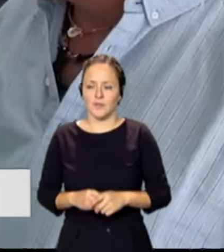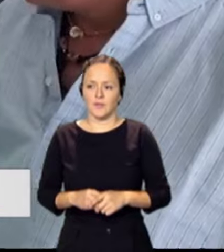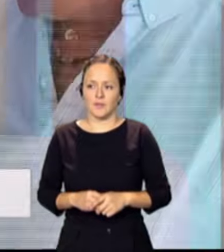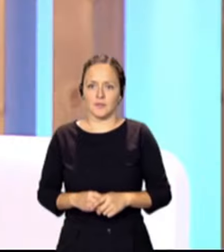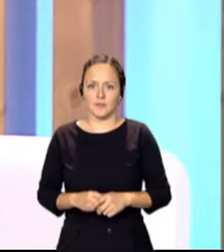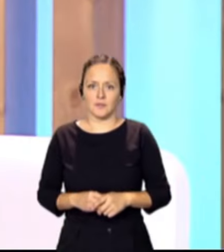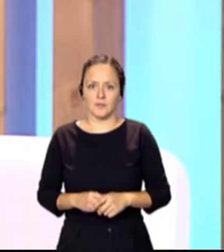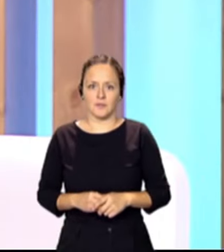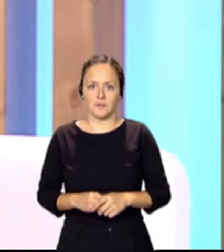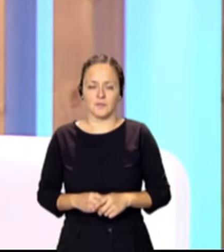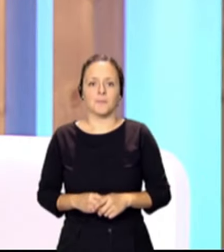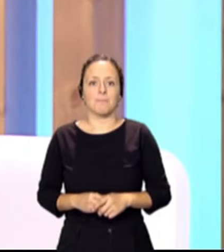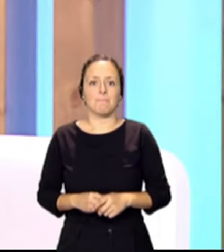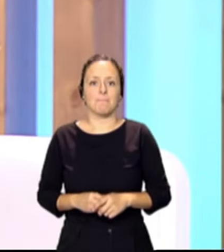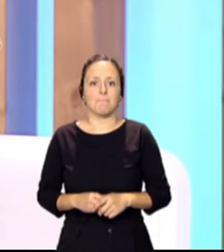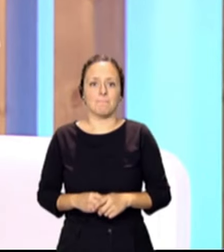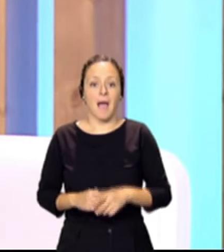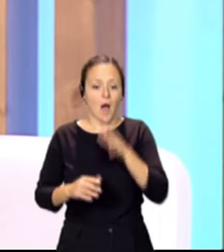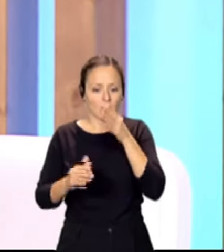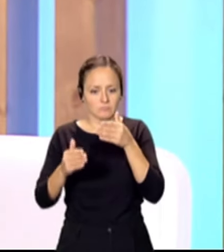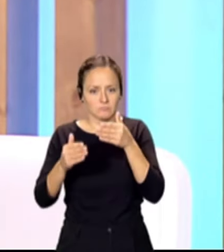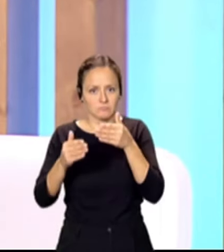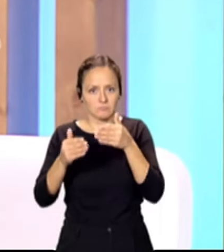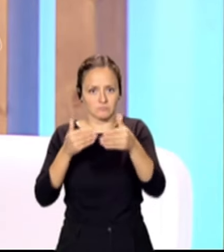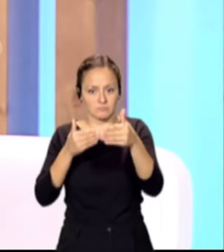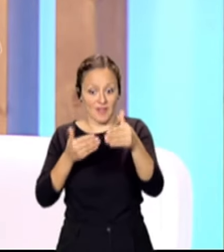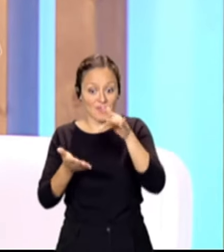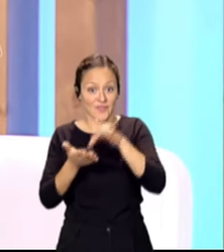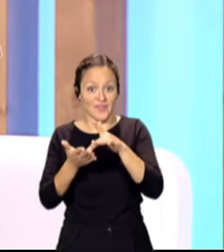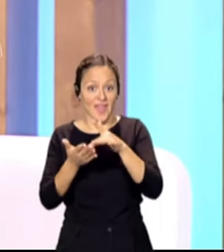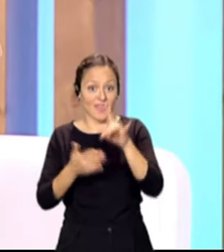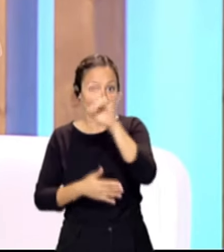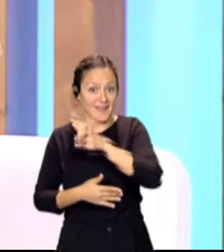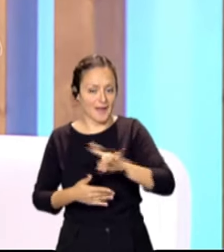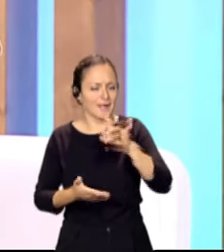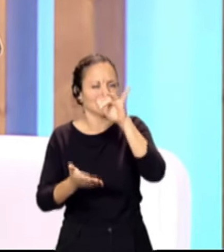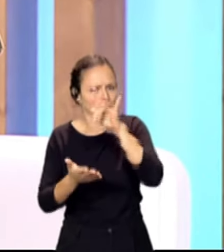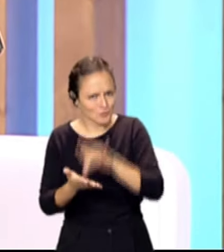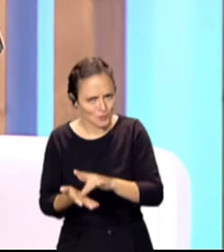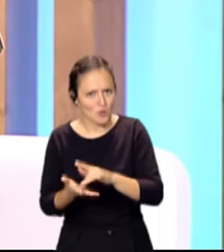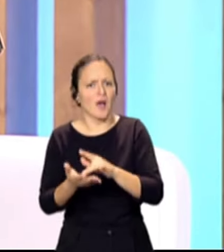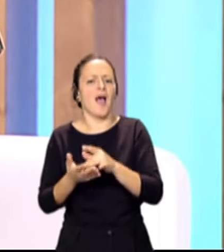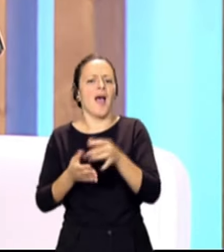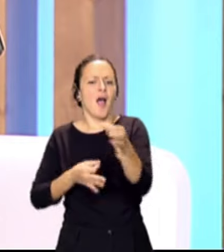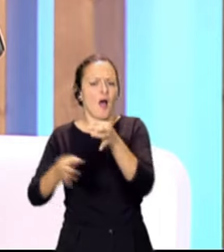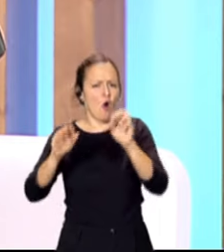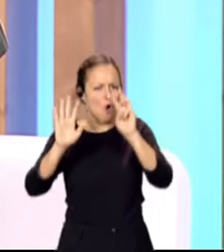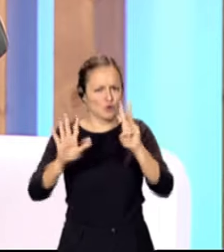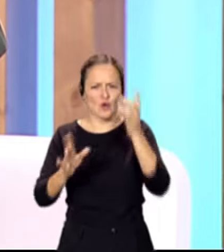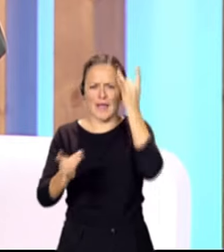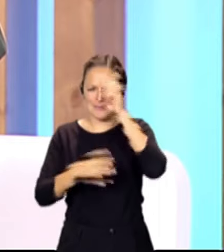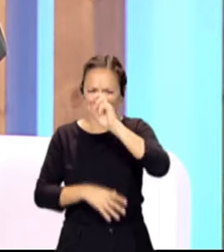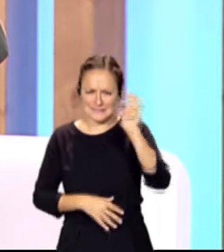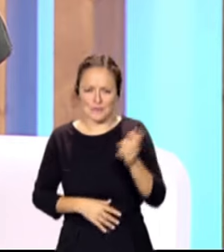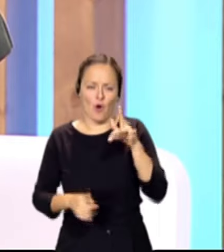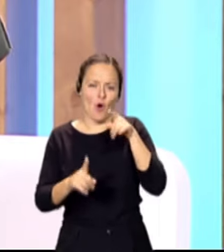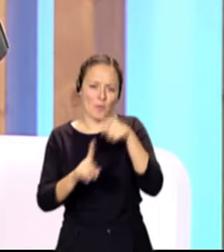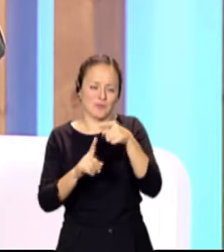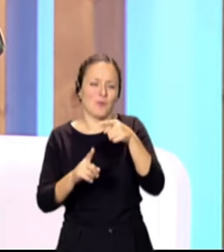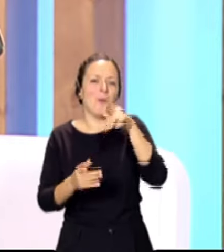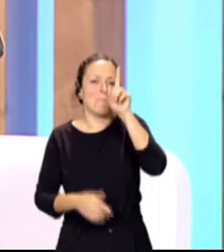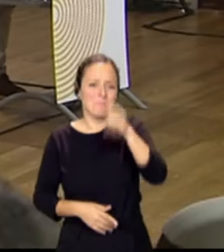pueblo ya estamos próximos a la celebración del Día de Canarias habrá decena de actividades en las ocho Islas para conmemorar el mes de canari